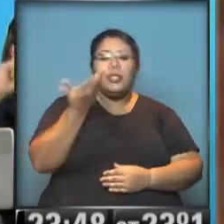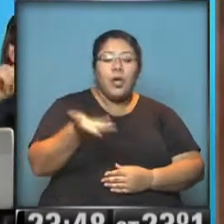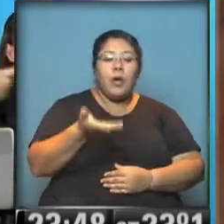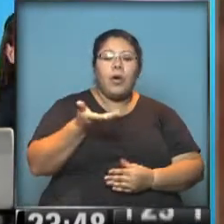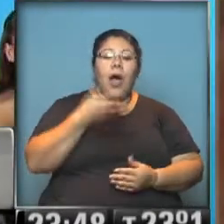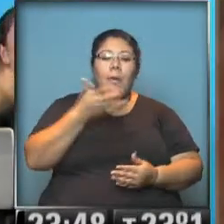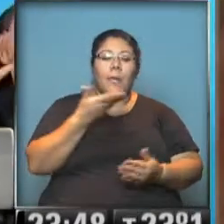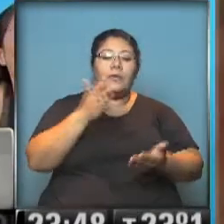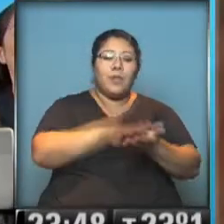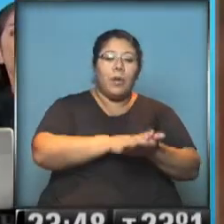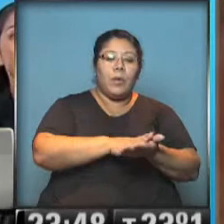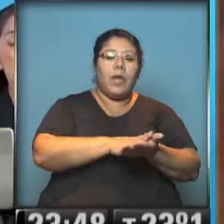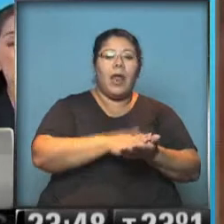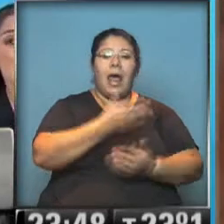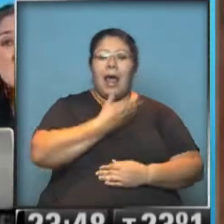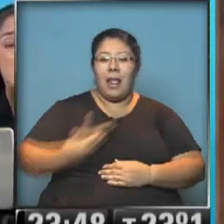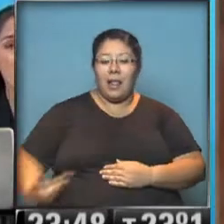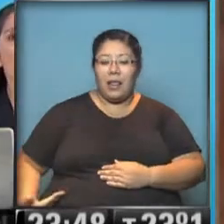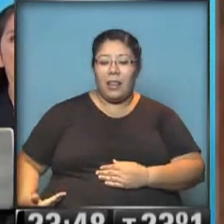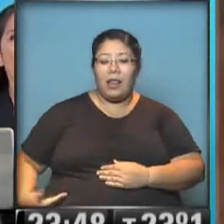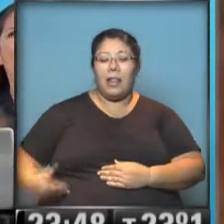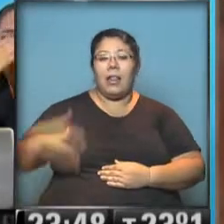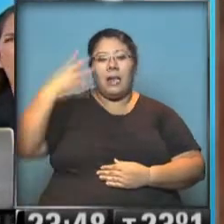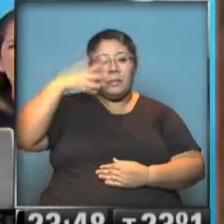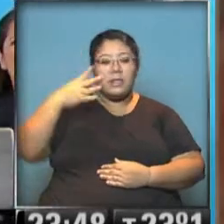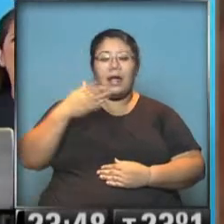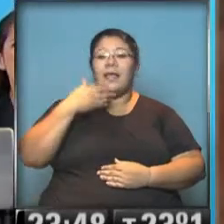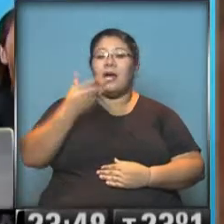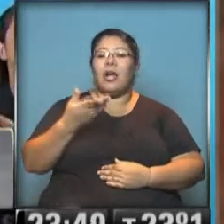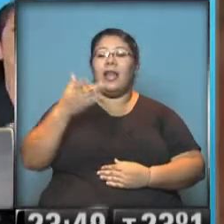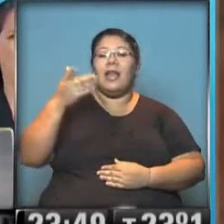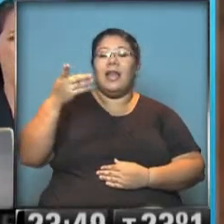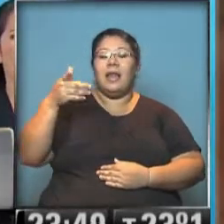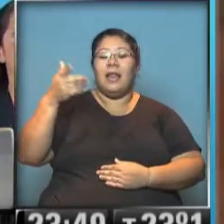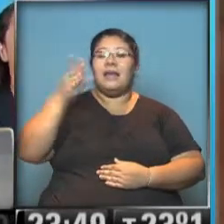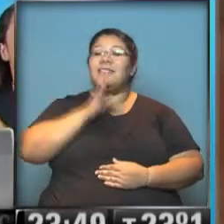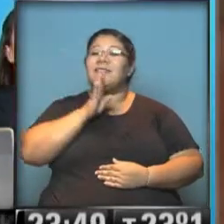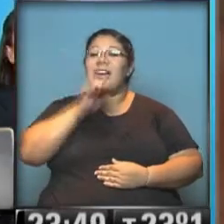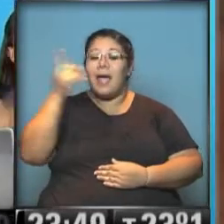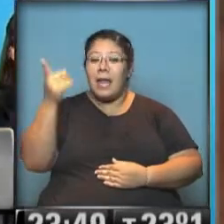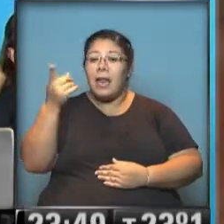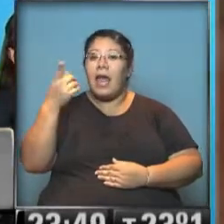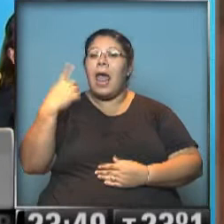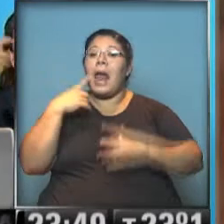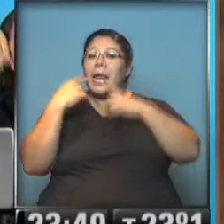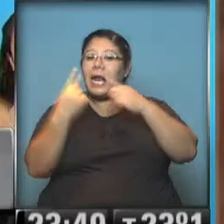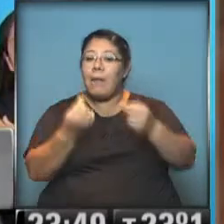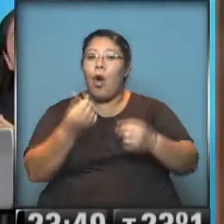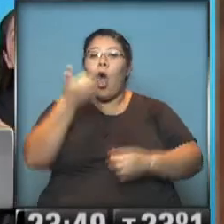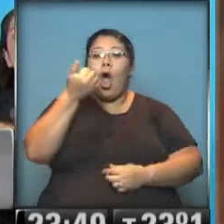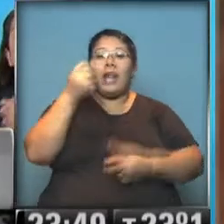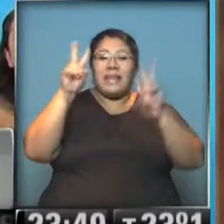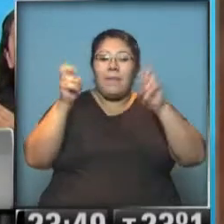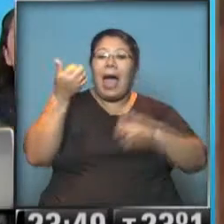presidenta Cristina Fernández de Kirchner, de que el Estado de Israel ha reclamado por la AMIA, pero no lo ha hecho así por